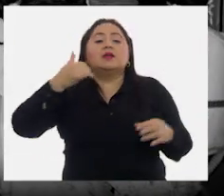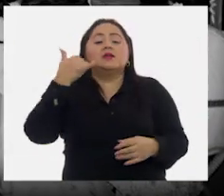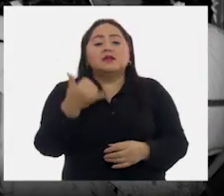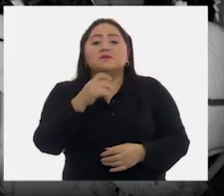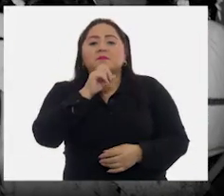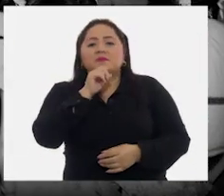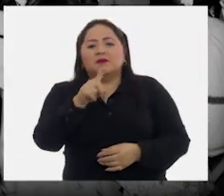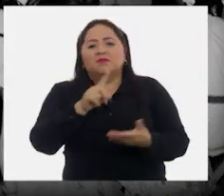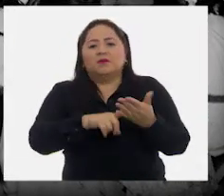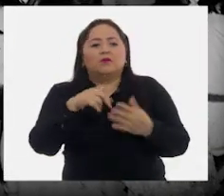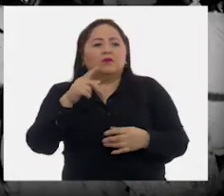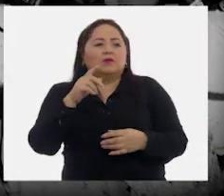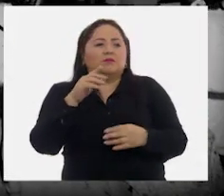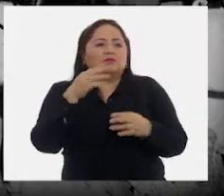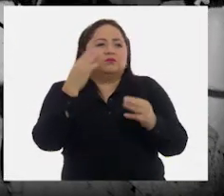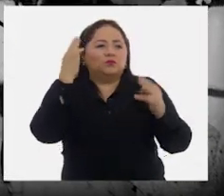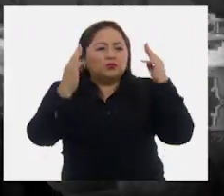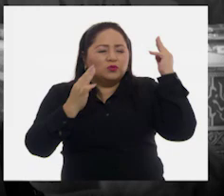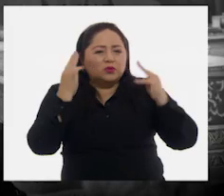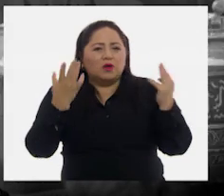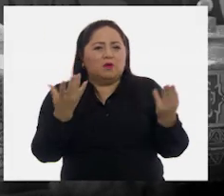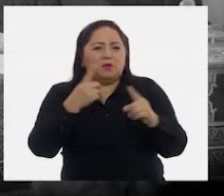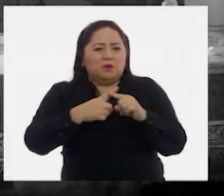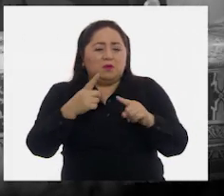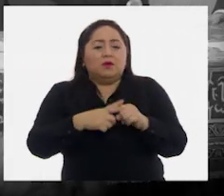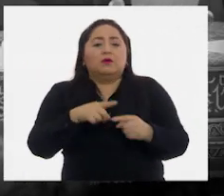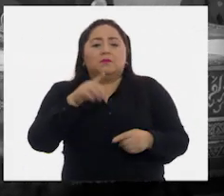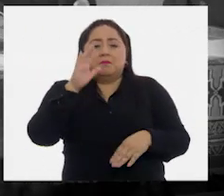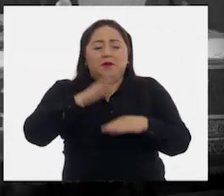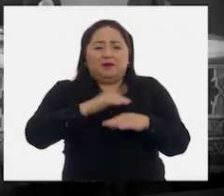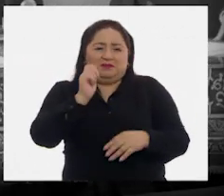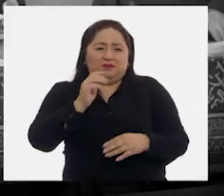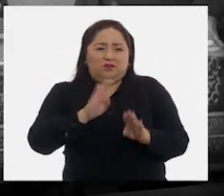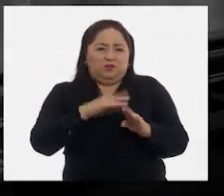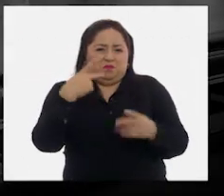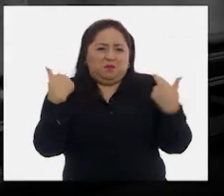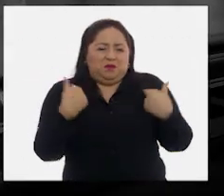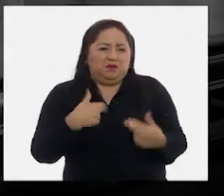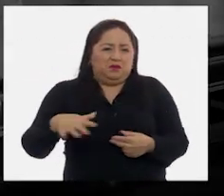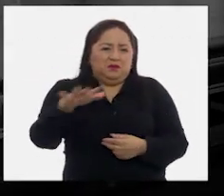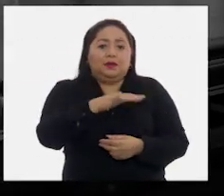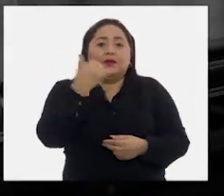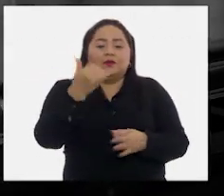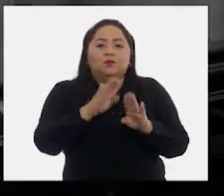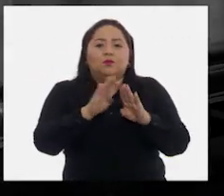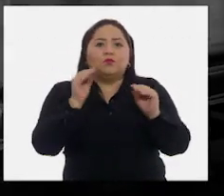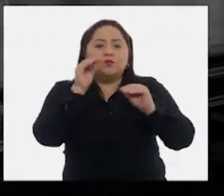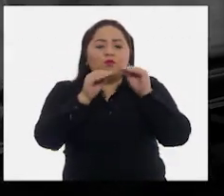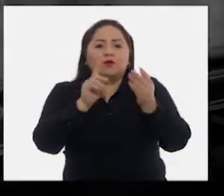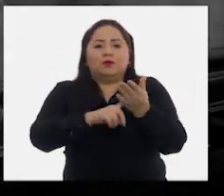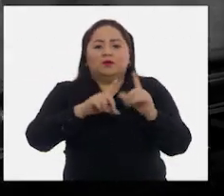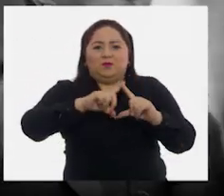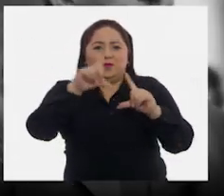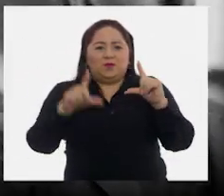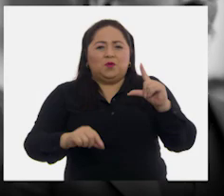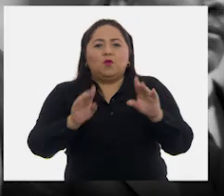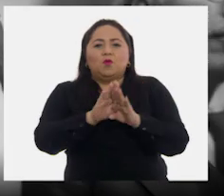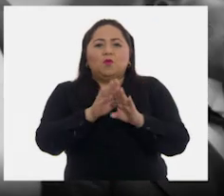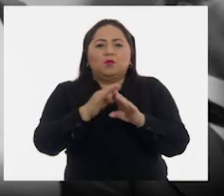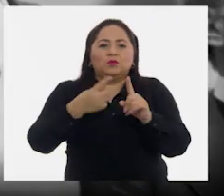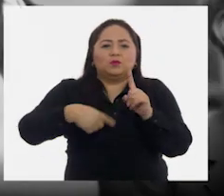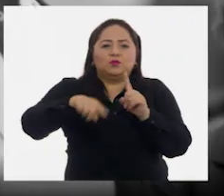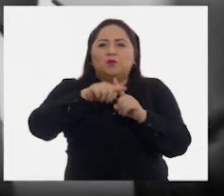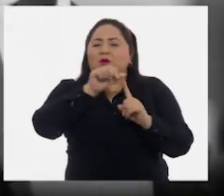propósitos didácticos de la museografía, las vocaciones del magisterio y la construcción de la República como la suma de